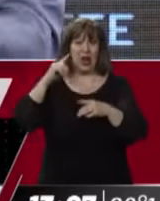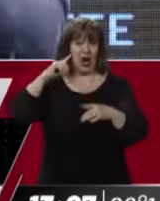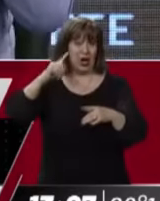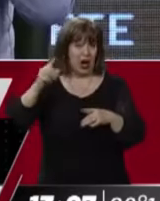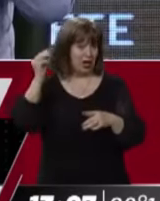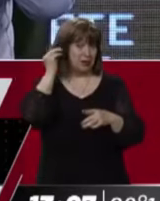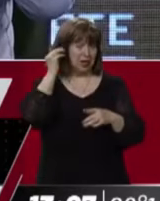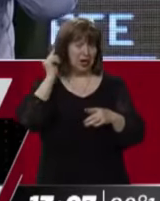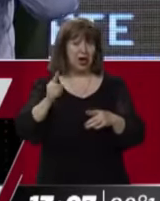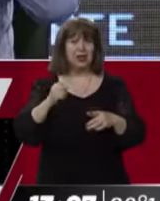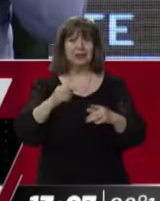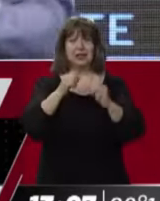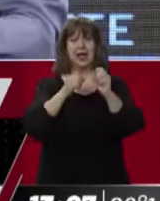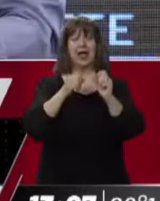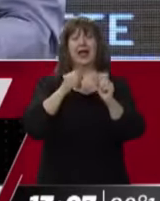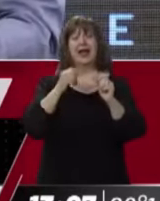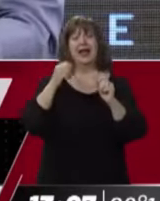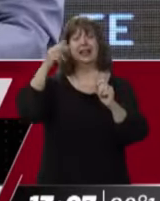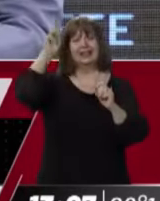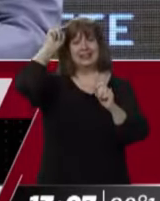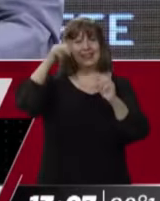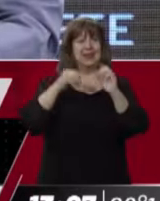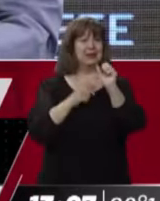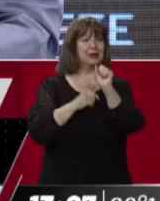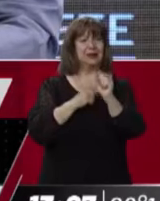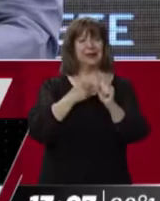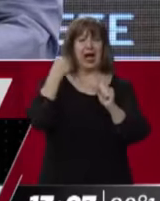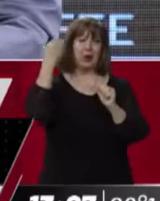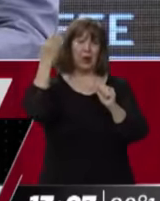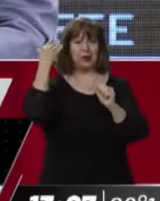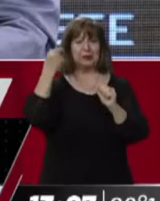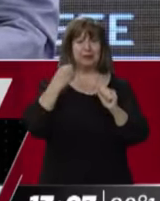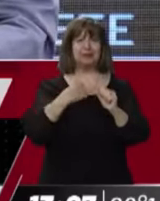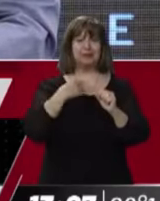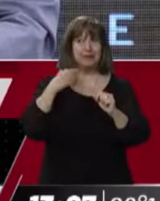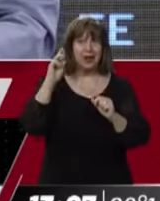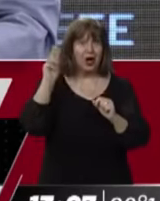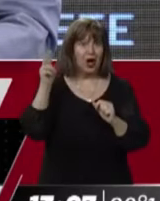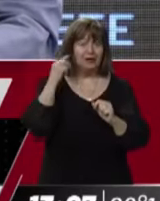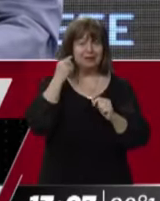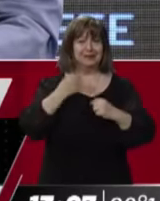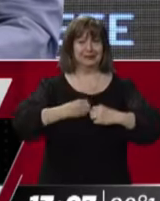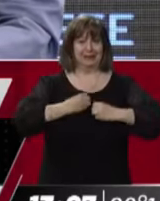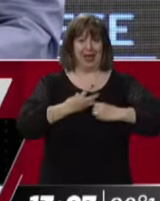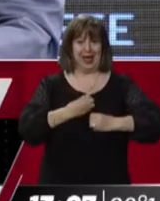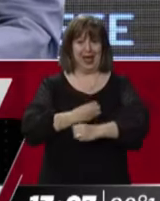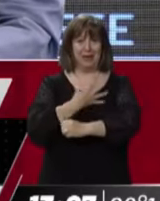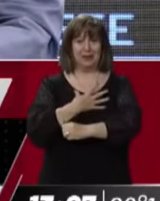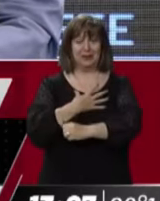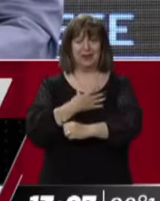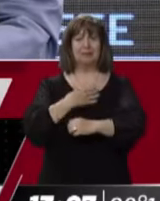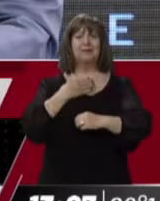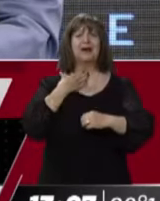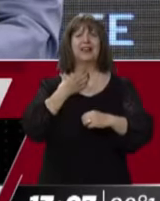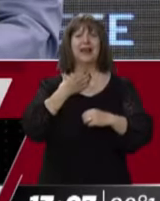que bueno, ojalá me atragante, me encantaría. ¿Qué va a hacer? Claro, por